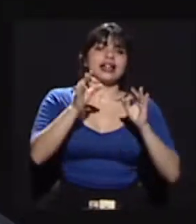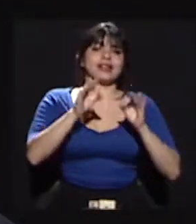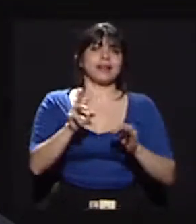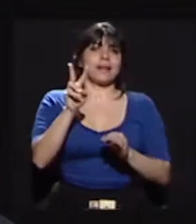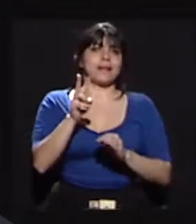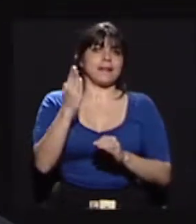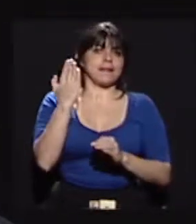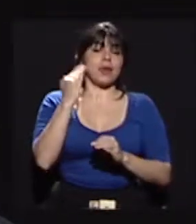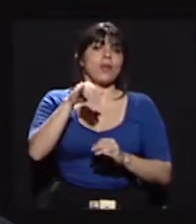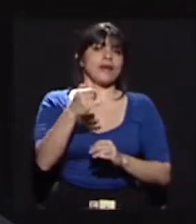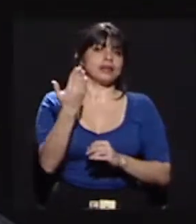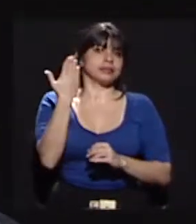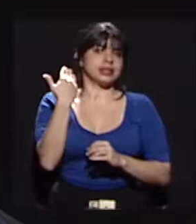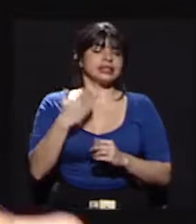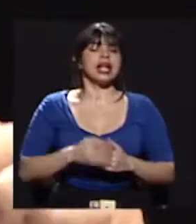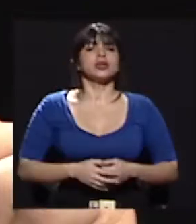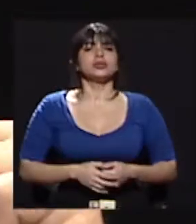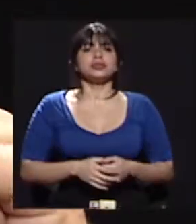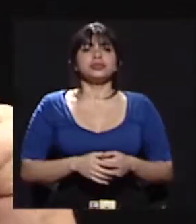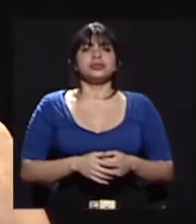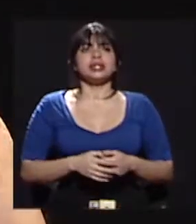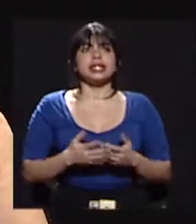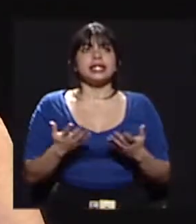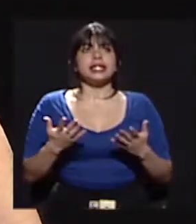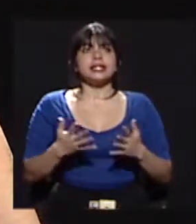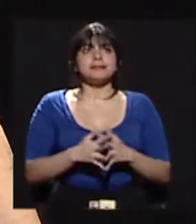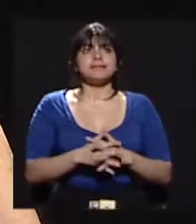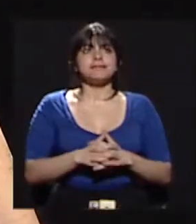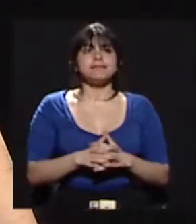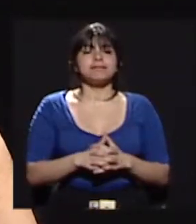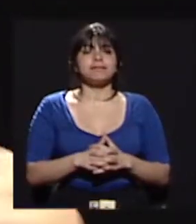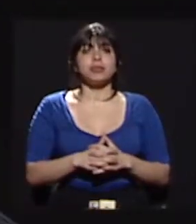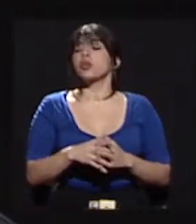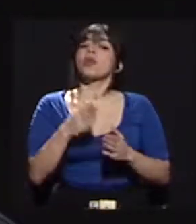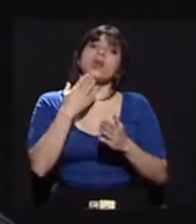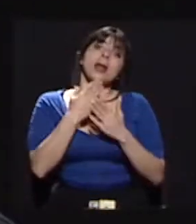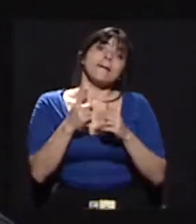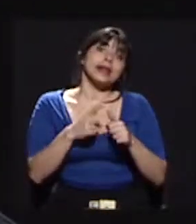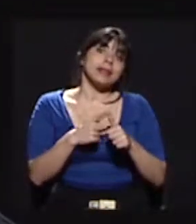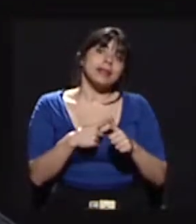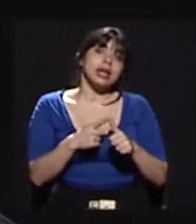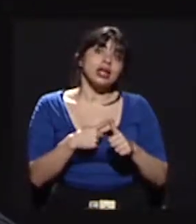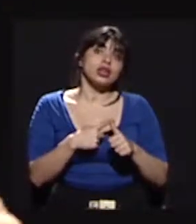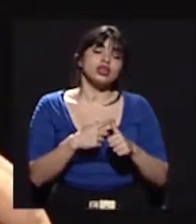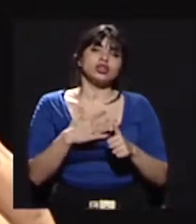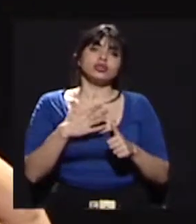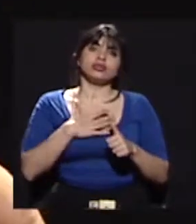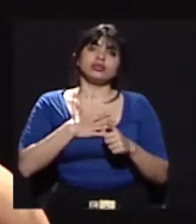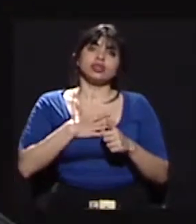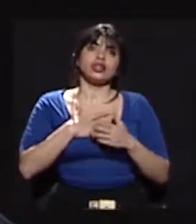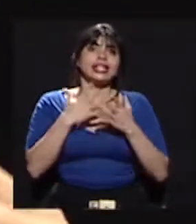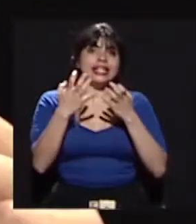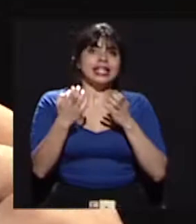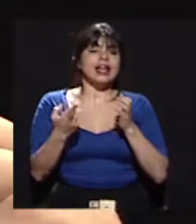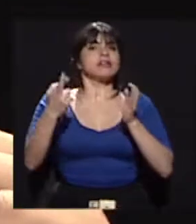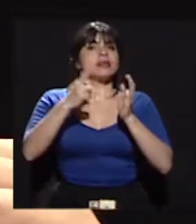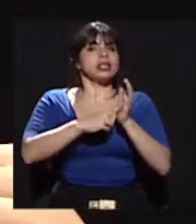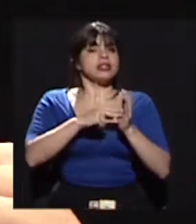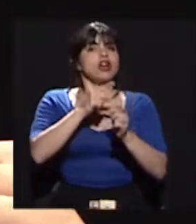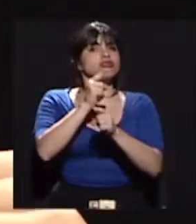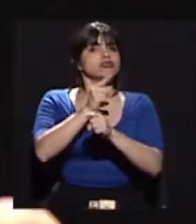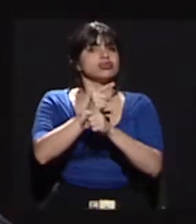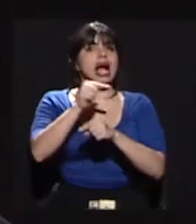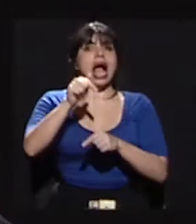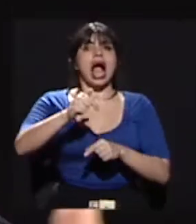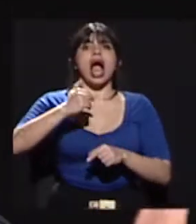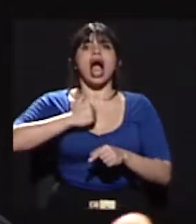pasado el jueves pasado bueno primero yo quisiera ratificar efectivamente